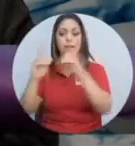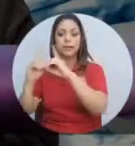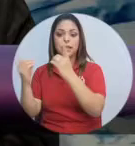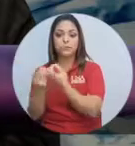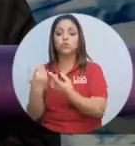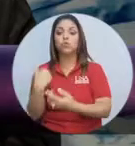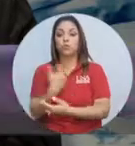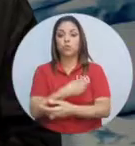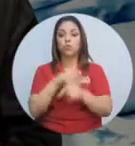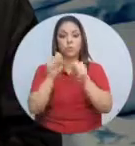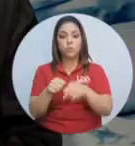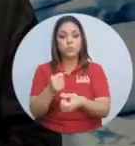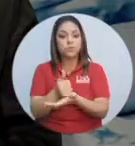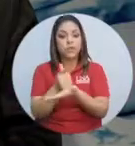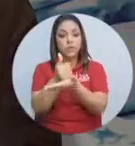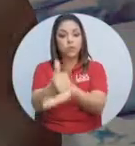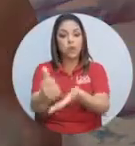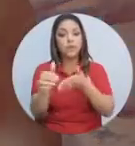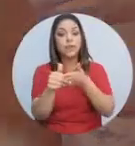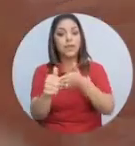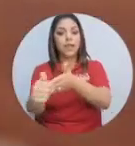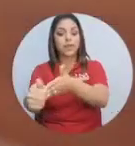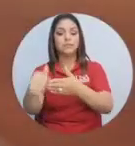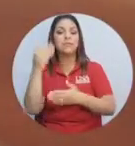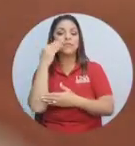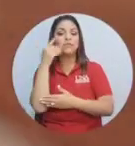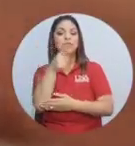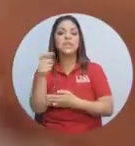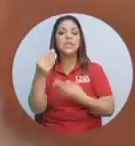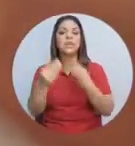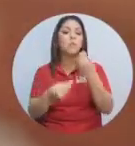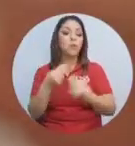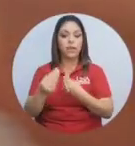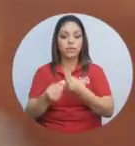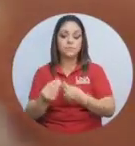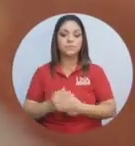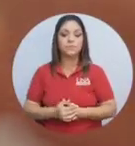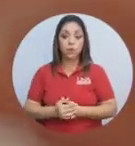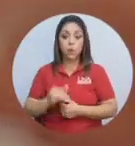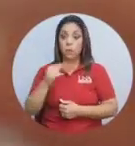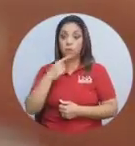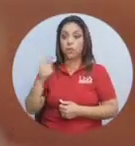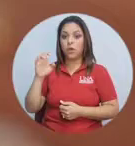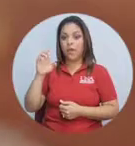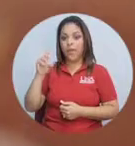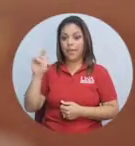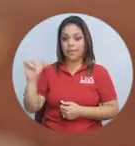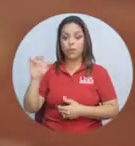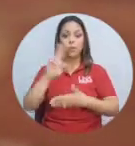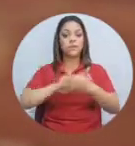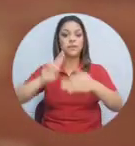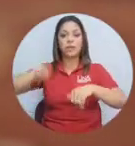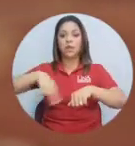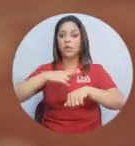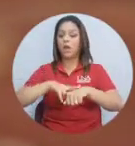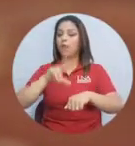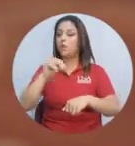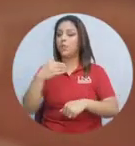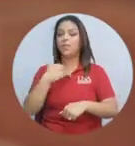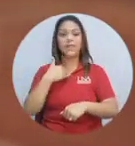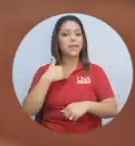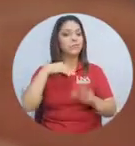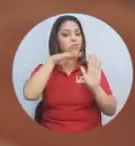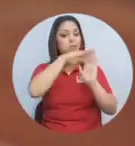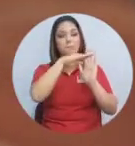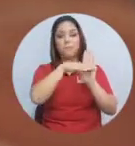entonces guiarle con respecto a qué puede hacer. Como bien lo dice don Eddie, en la Universidad Nacional no contamos todavía